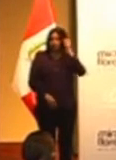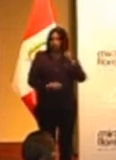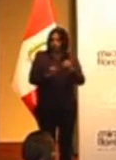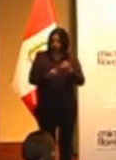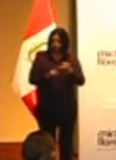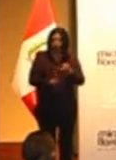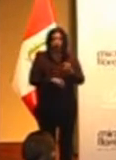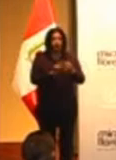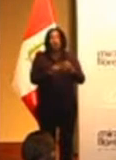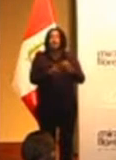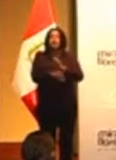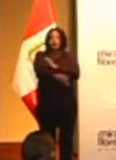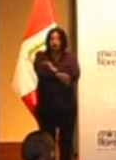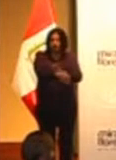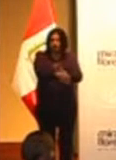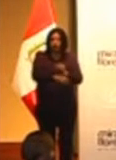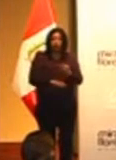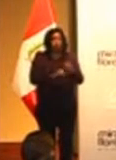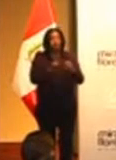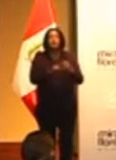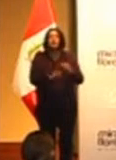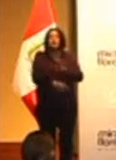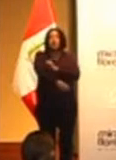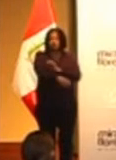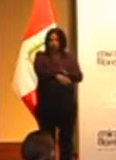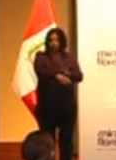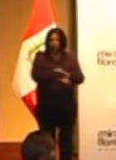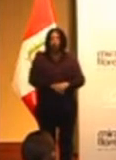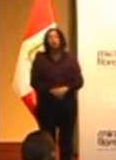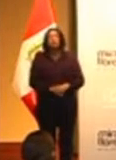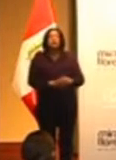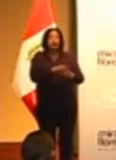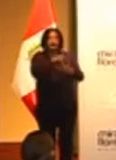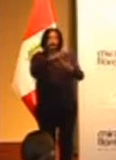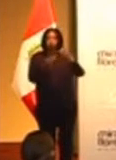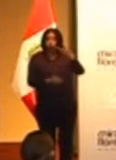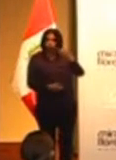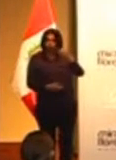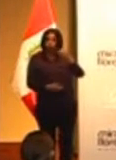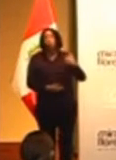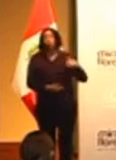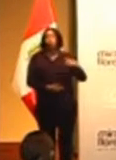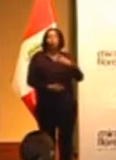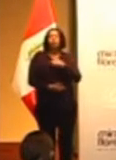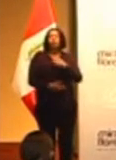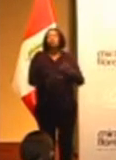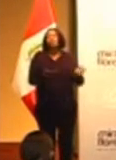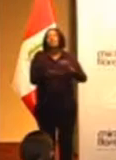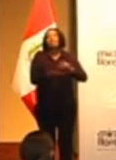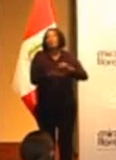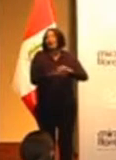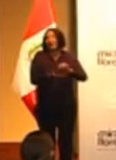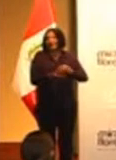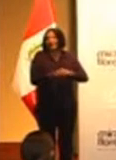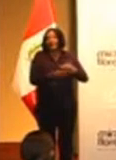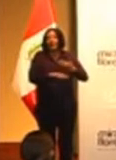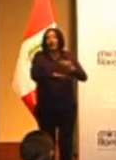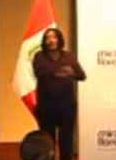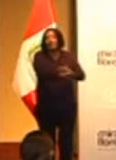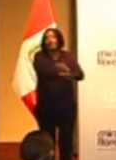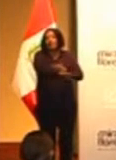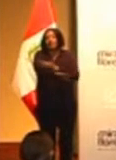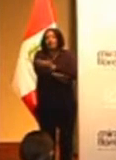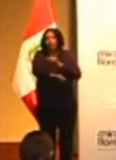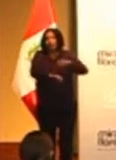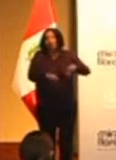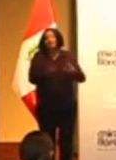Miraflores, San Isidro y San Borja. De los 3, nosotros somos los que más desarrollados estamos con relación